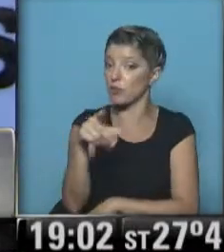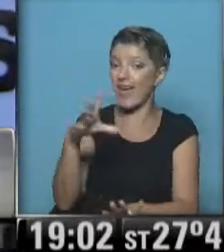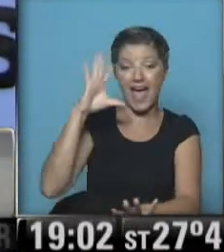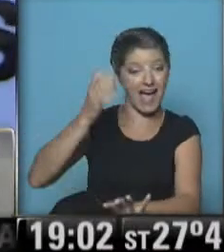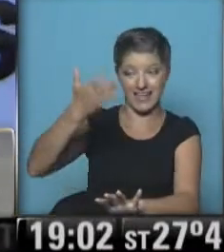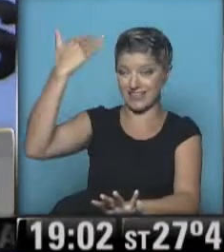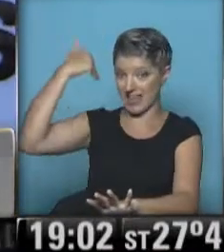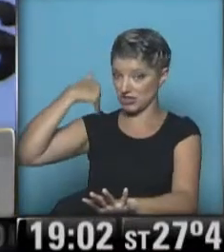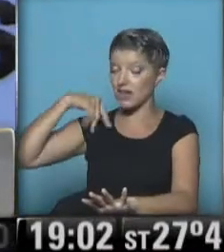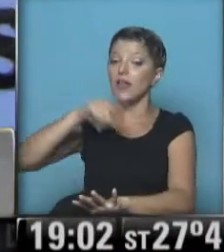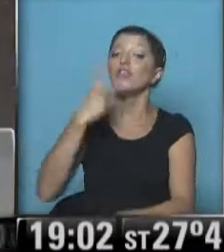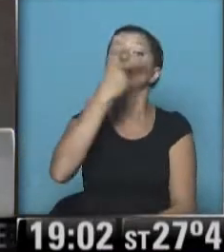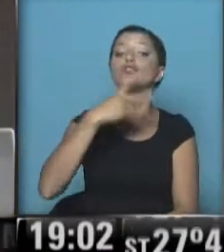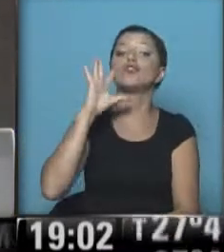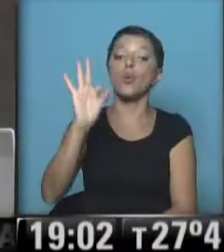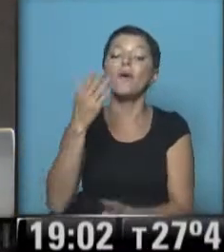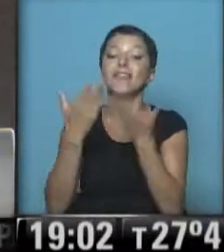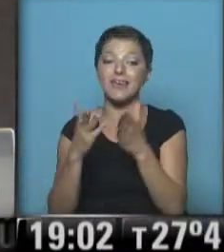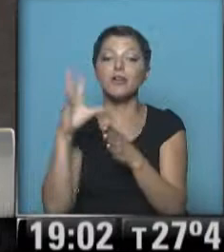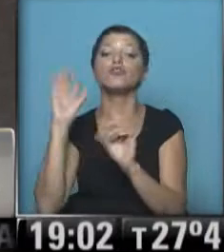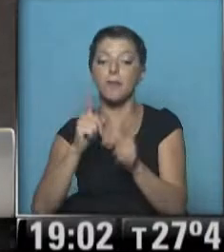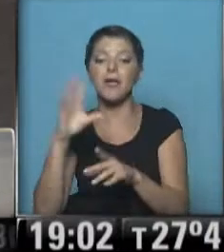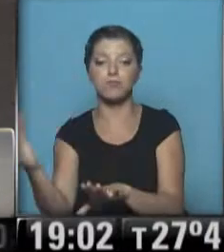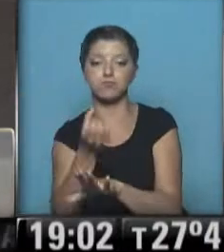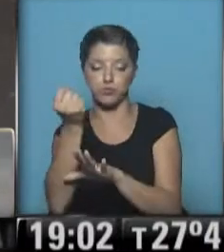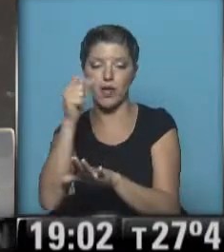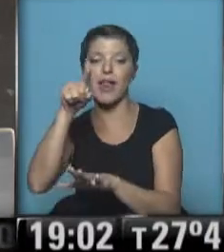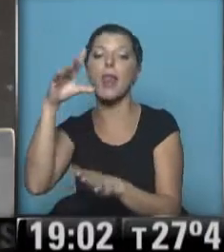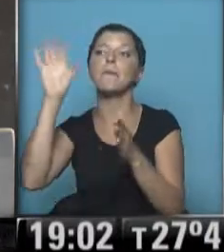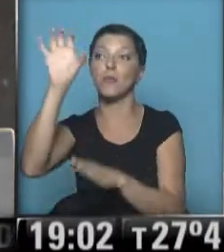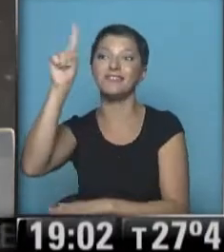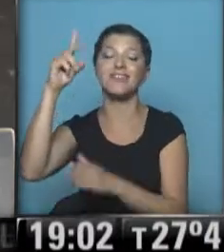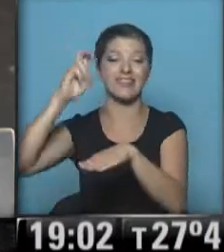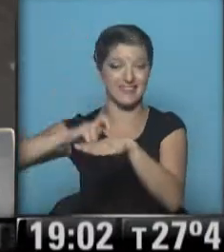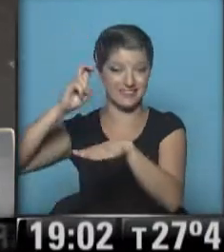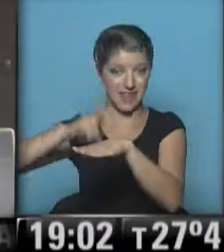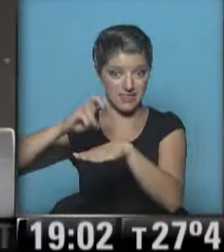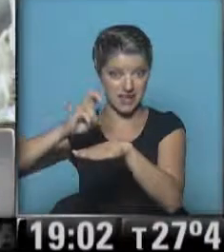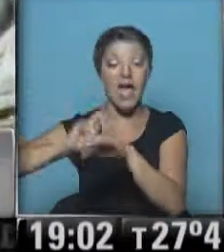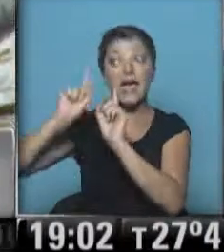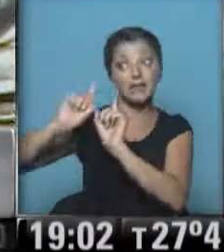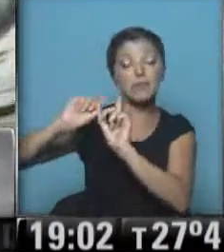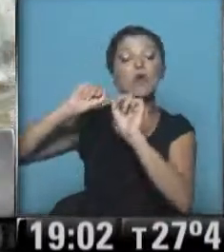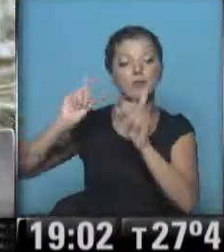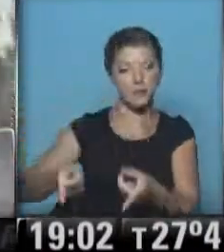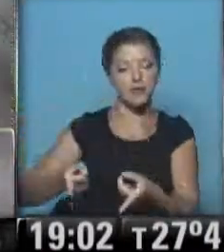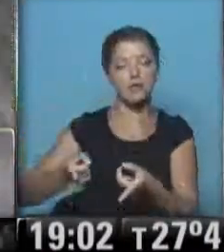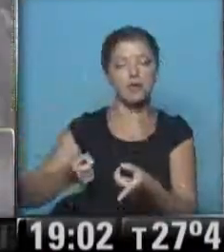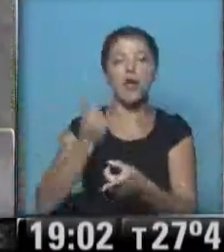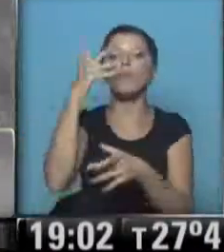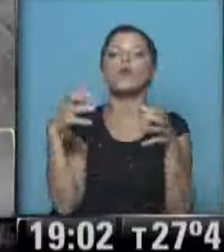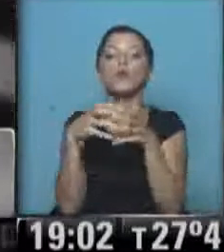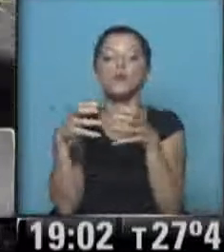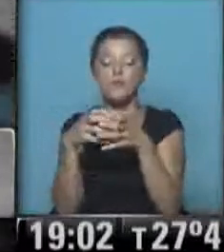secuestrado 250 kilos de cocaína en la provincia de Salta. En aquel operativo también se desbarató una banda que tenía